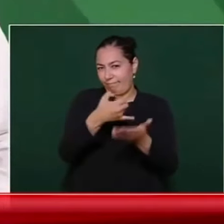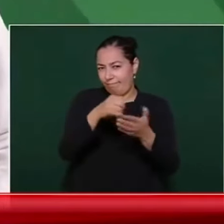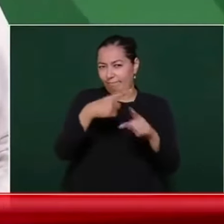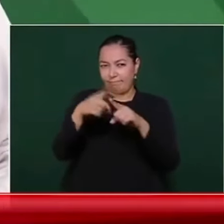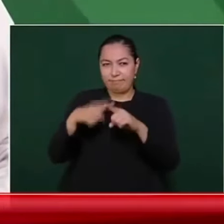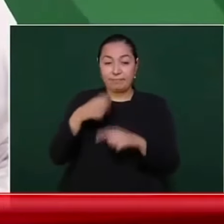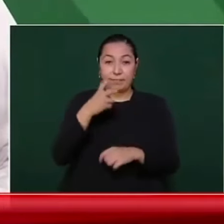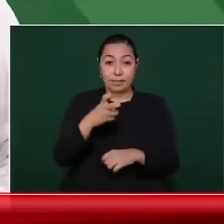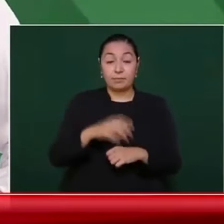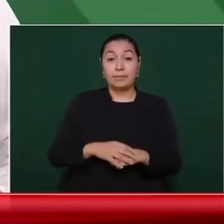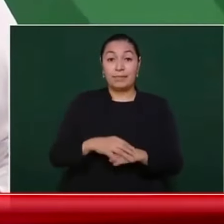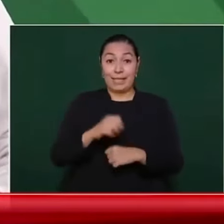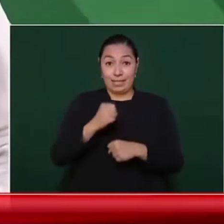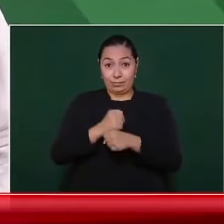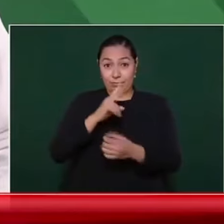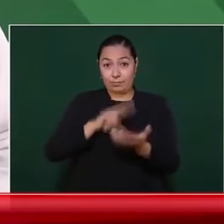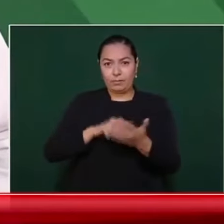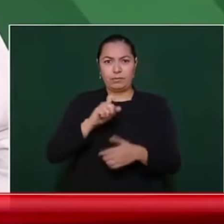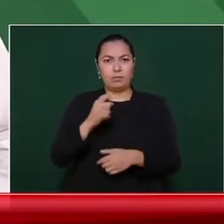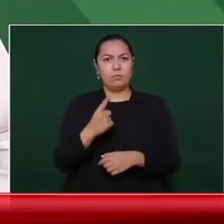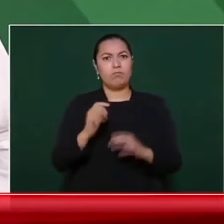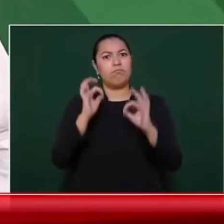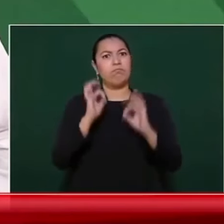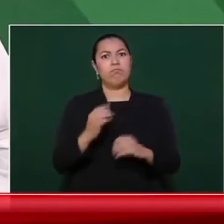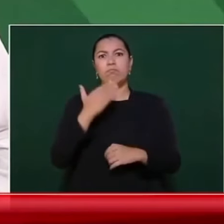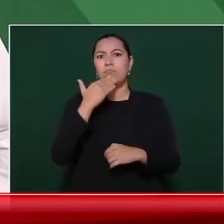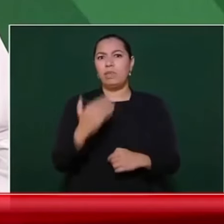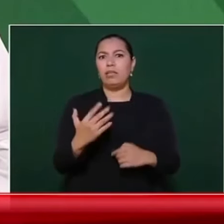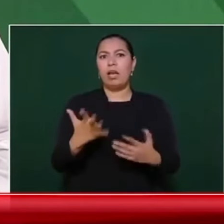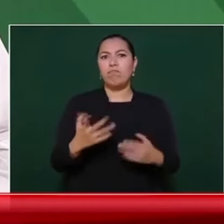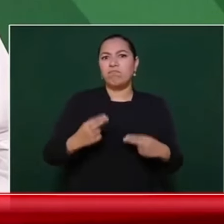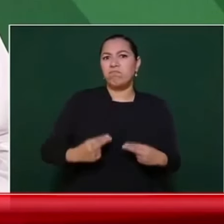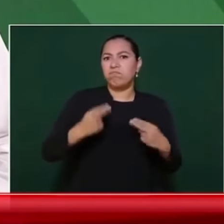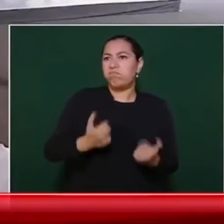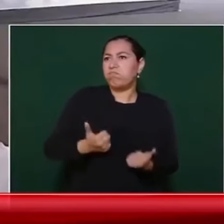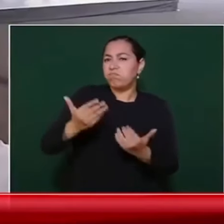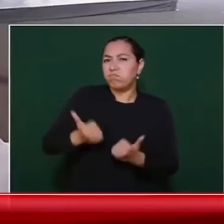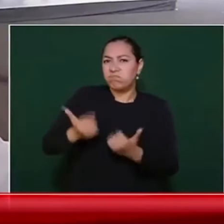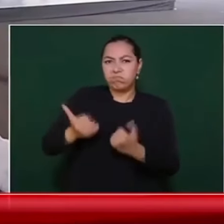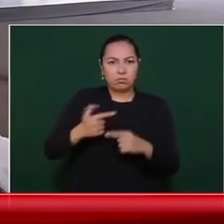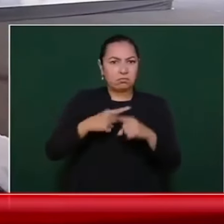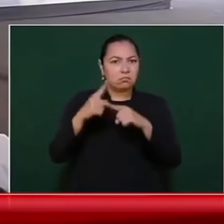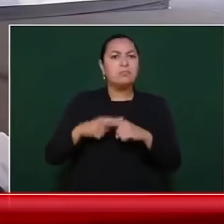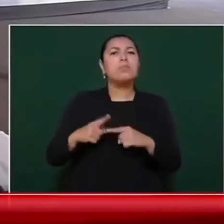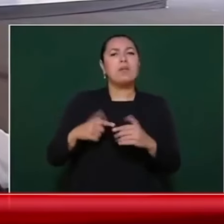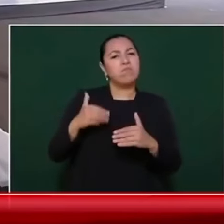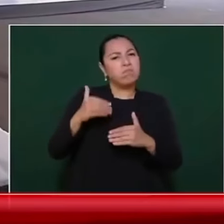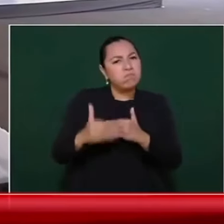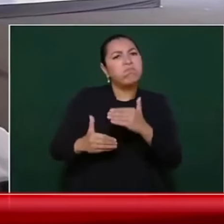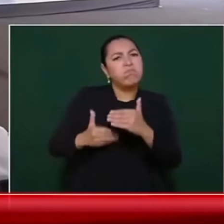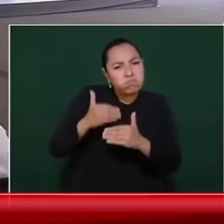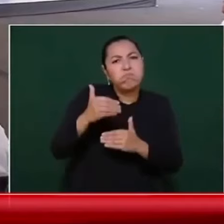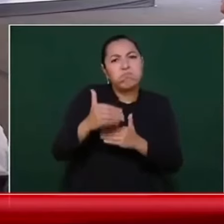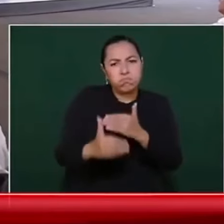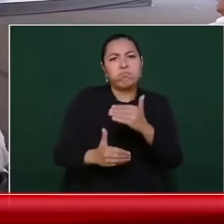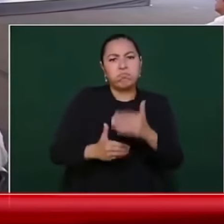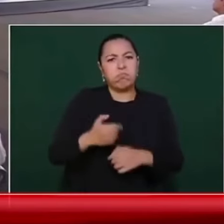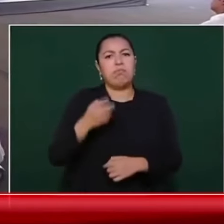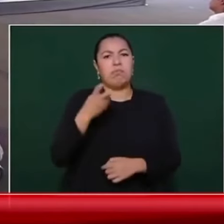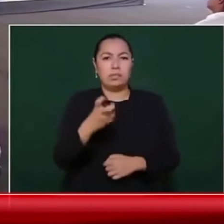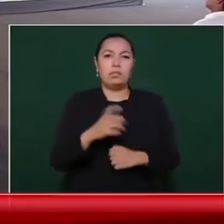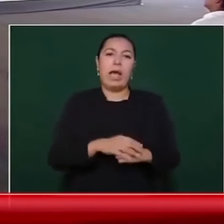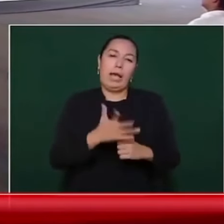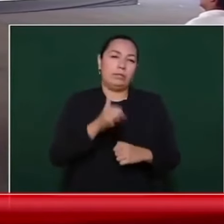aportó bien este año tenemos un buen mercado vamos a salir adelante por cierto atendiendo a sus